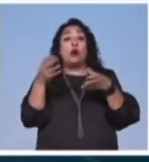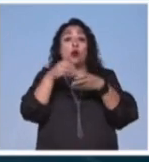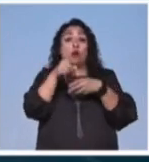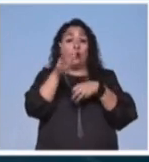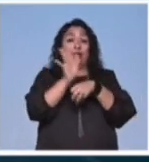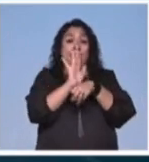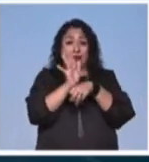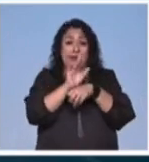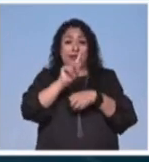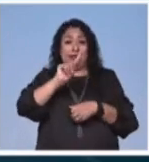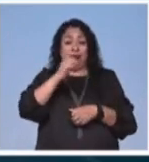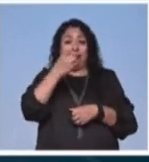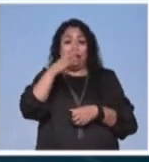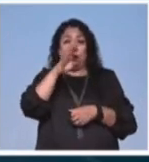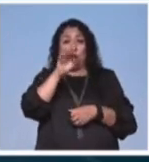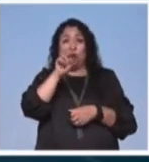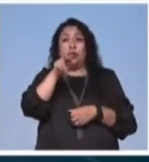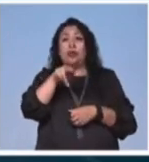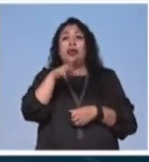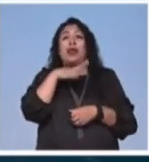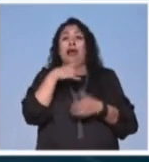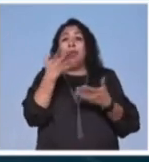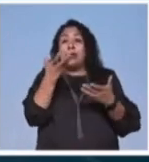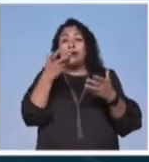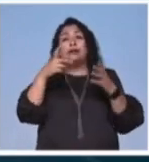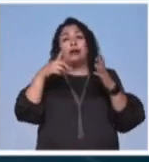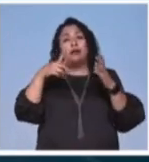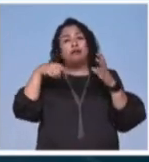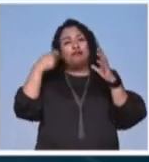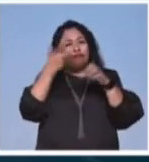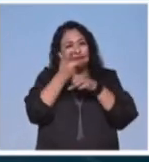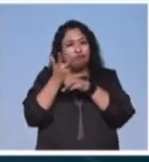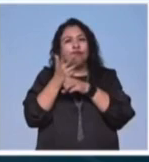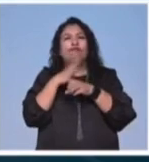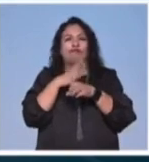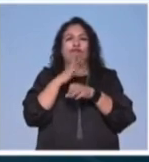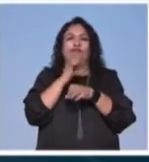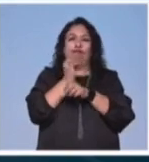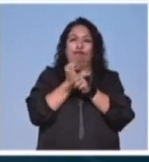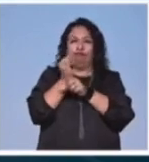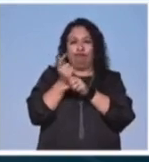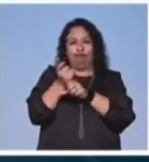cine. De Wolde desarrolla este filme como resultado de una investigación.